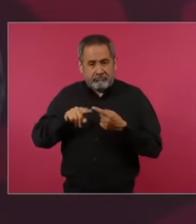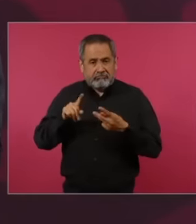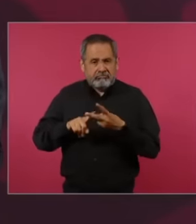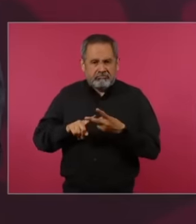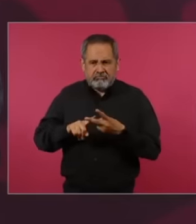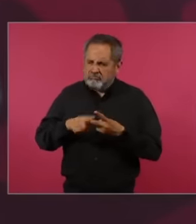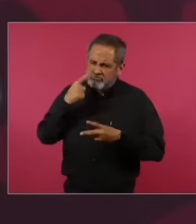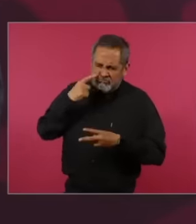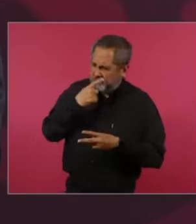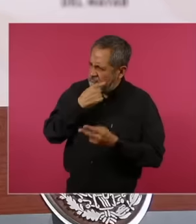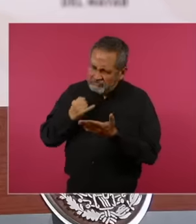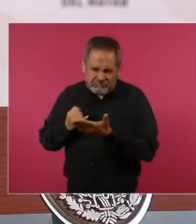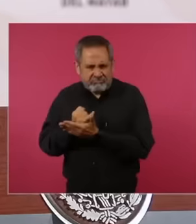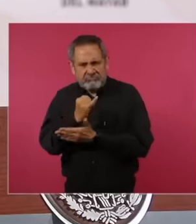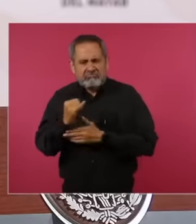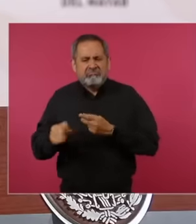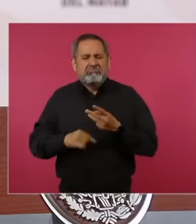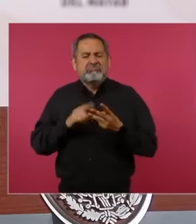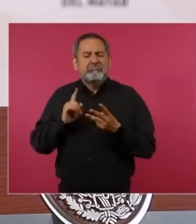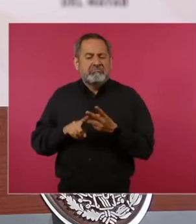más decididas,